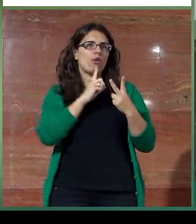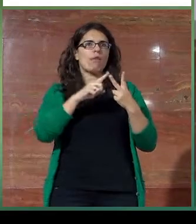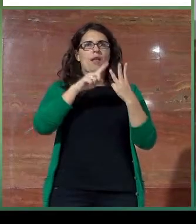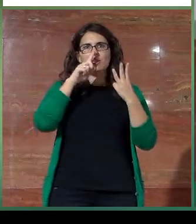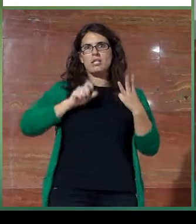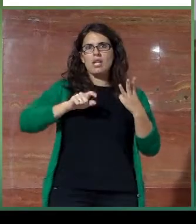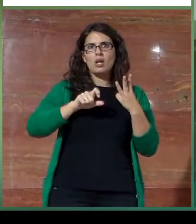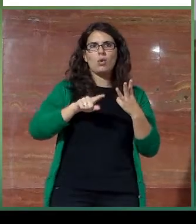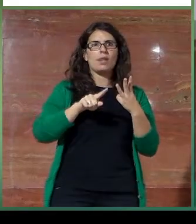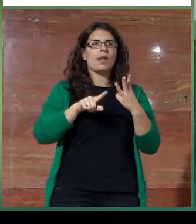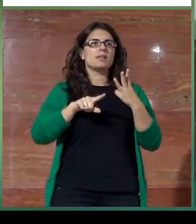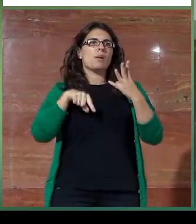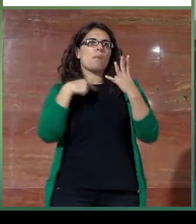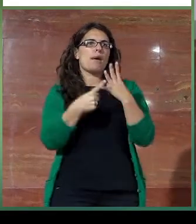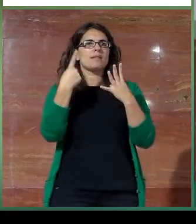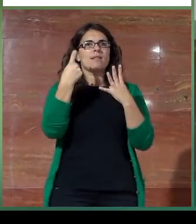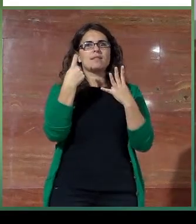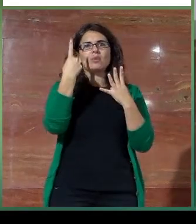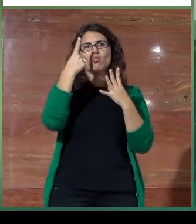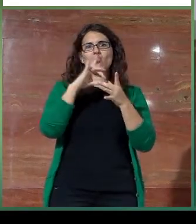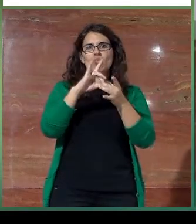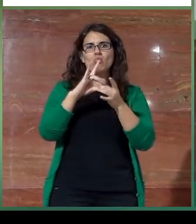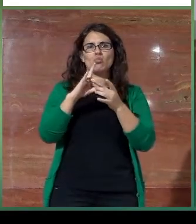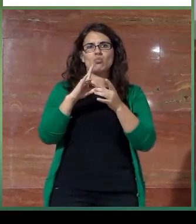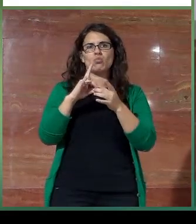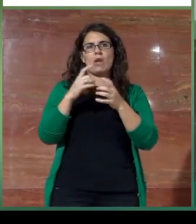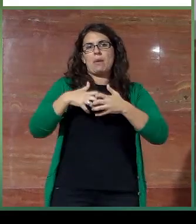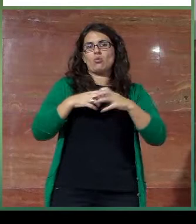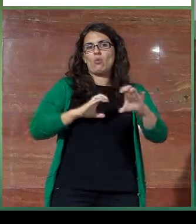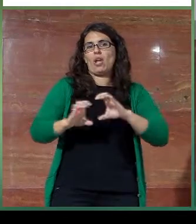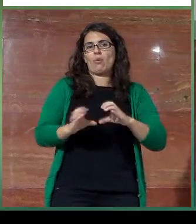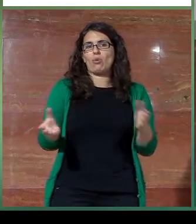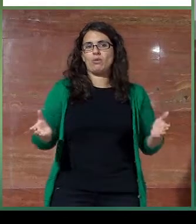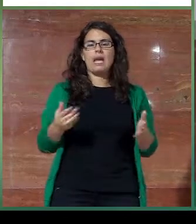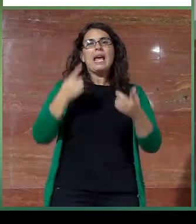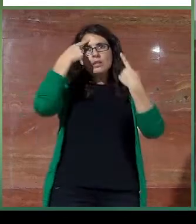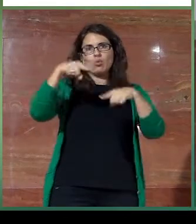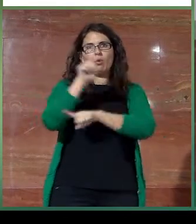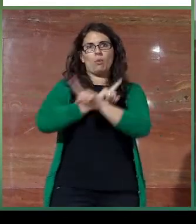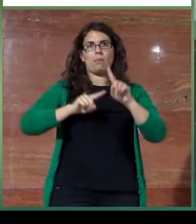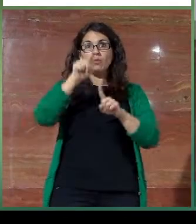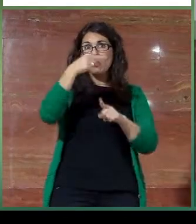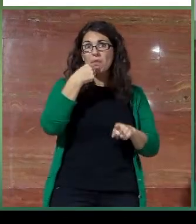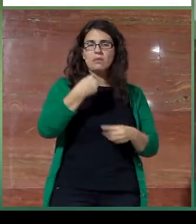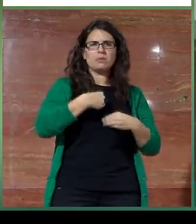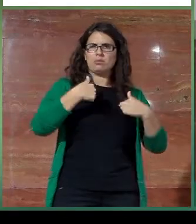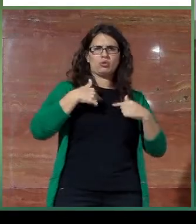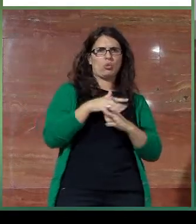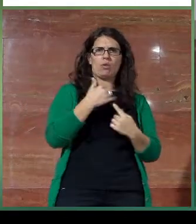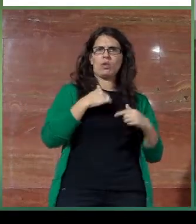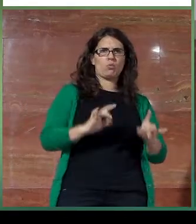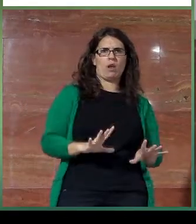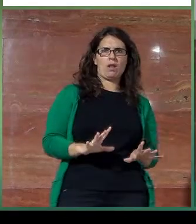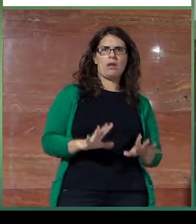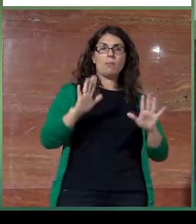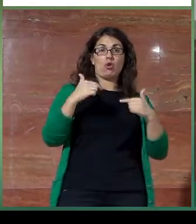ruedas, más necesitas un comunicador. Es tu problema. Lo que tú dices me pasa a mí, pero yo